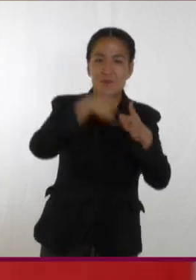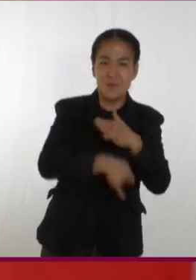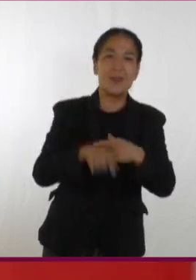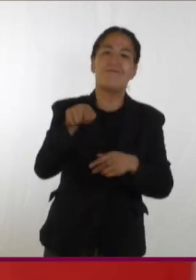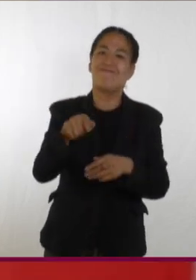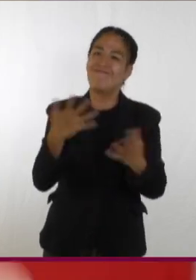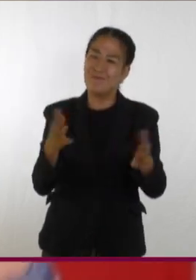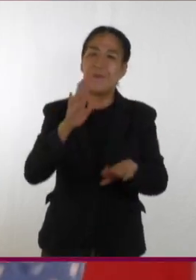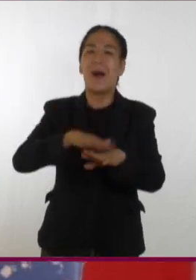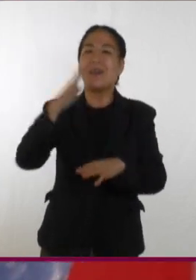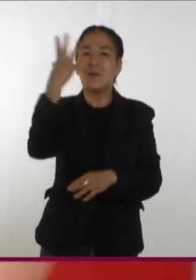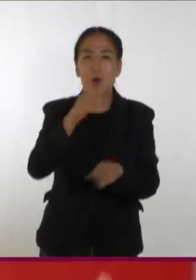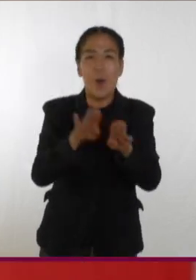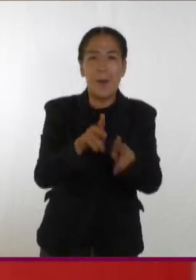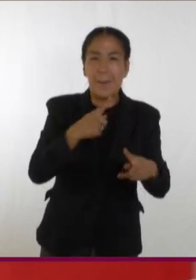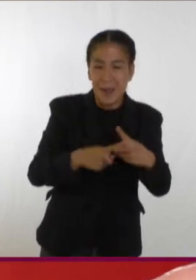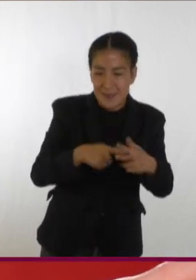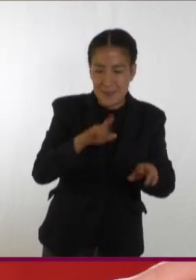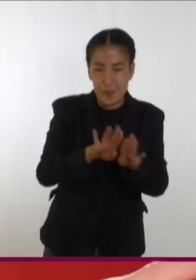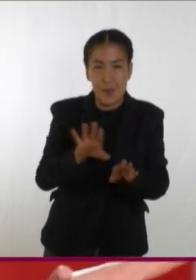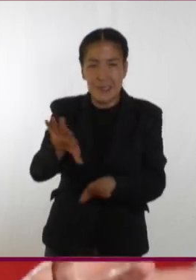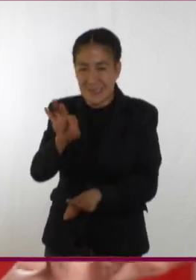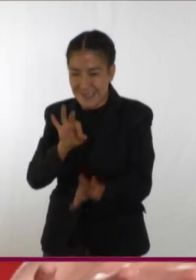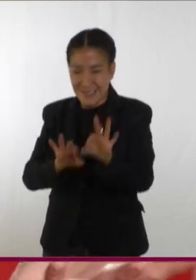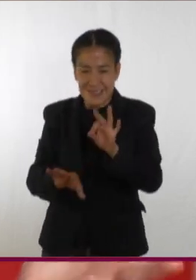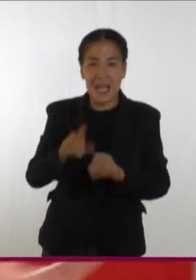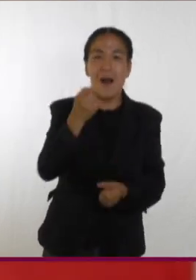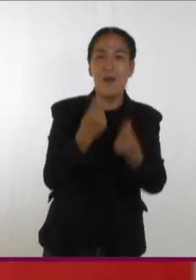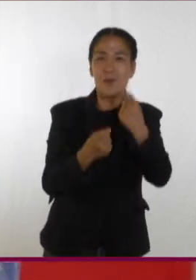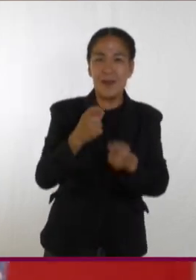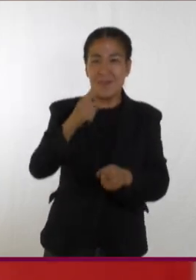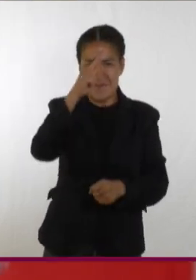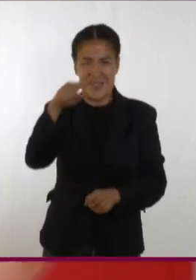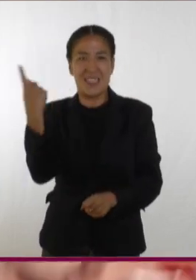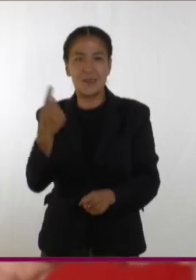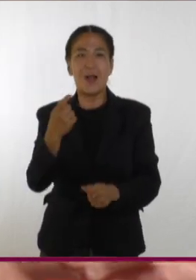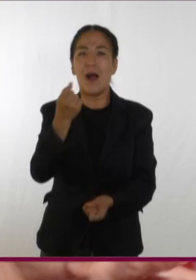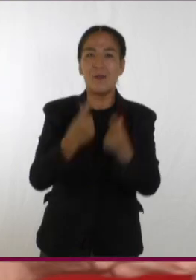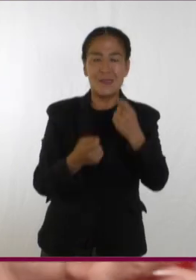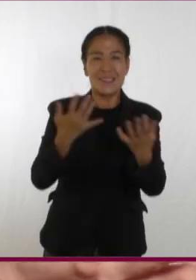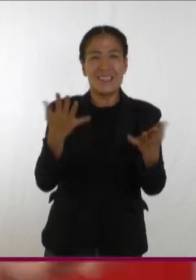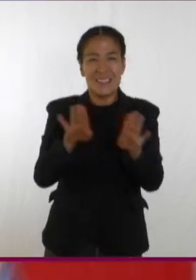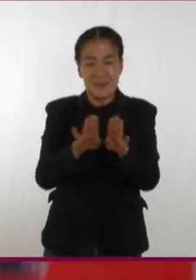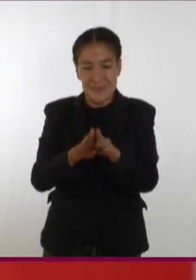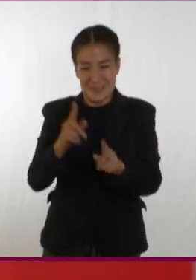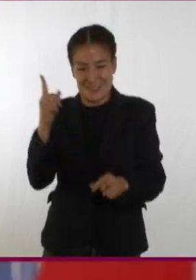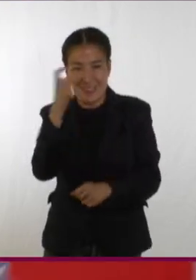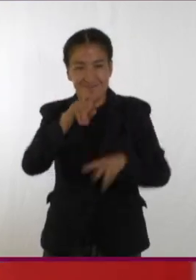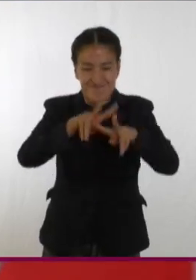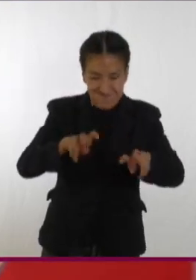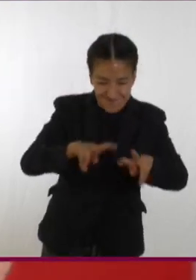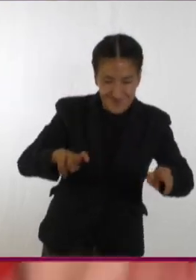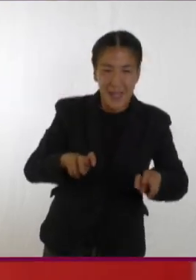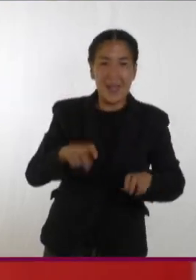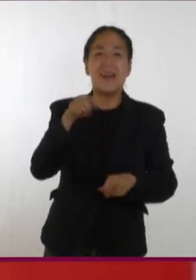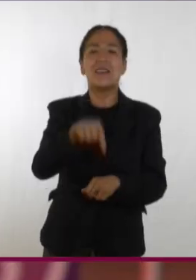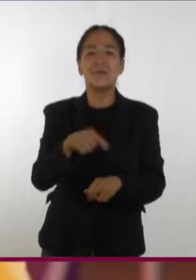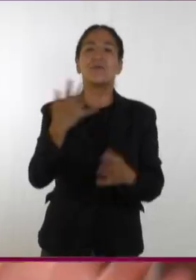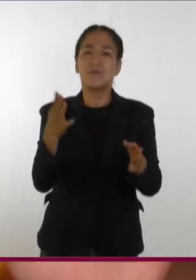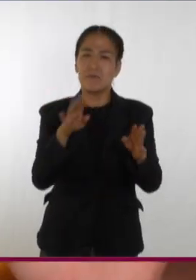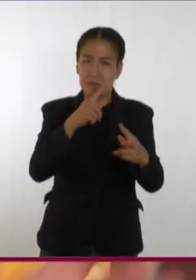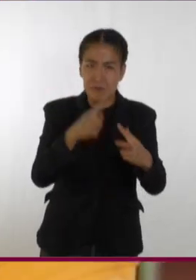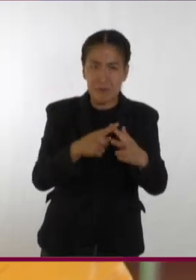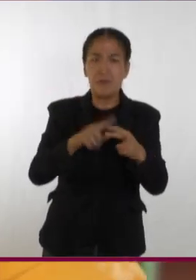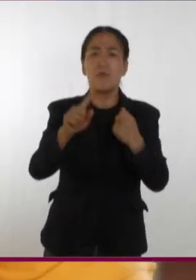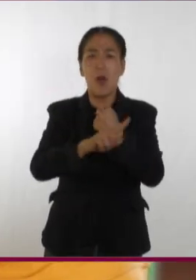infinito. Esa es la maravilla de los acertijos matemáticos, que algunos son fáciles de resolver y otros pueden hacerte estallar la cabeza.